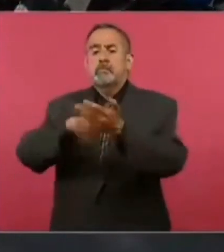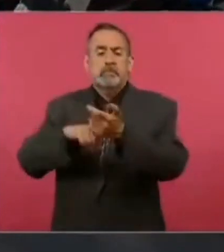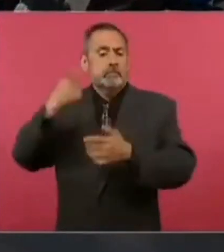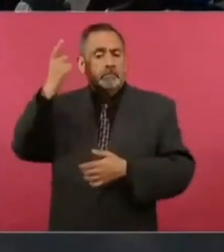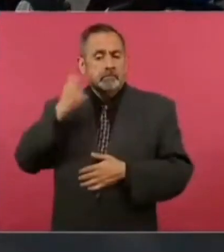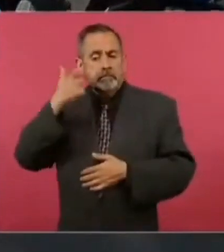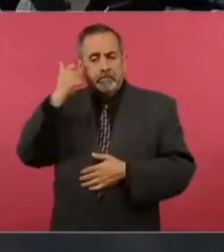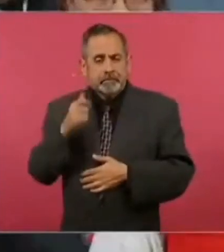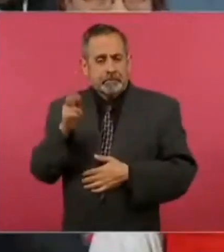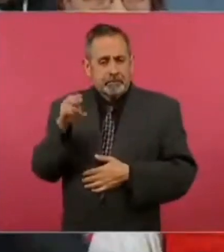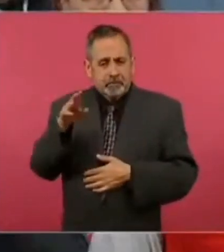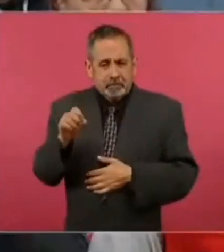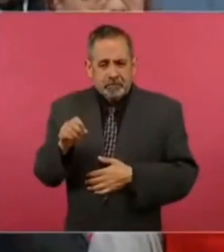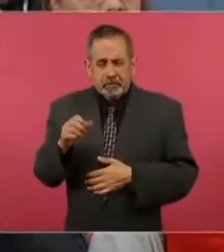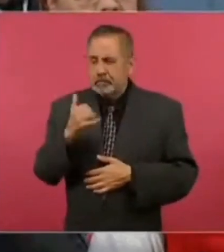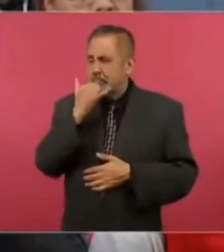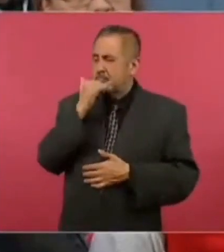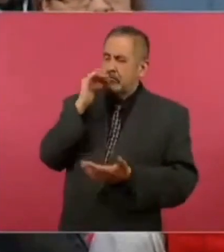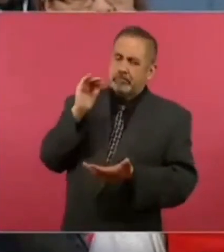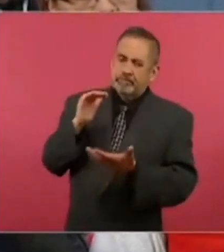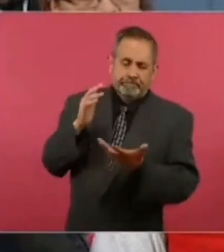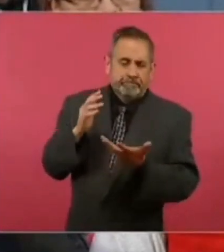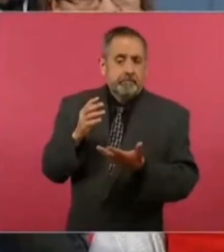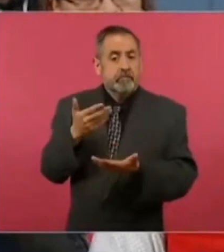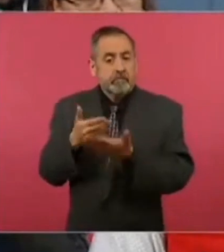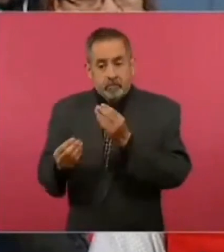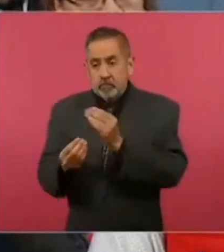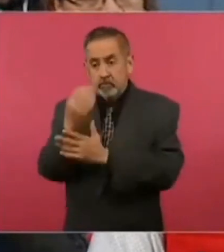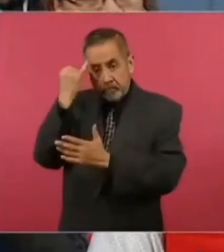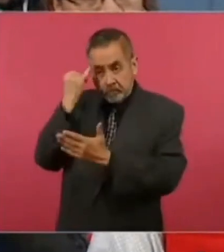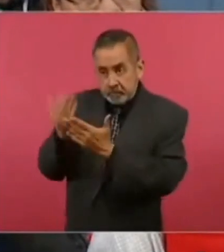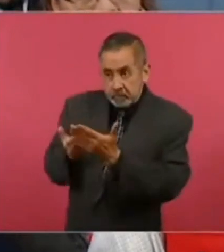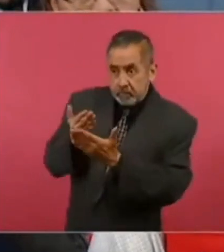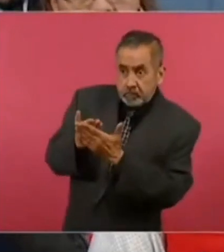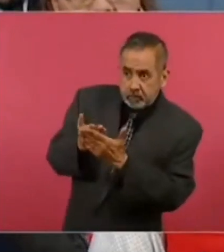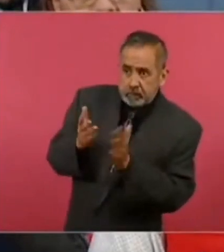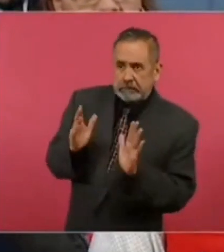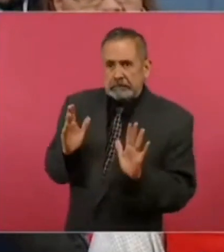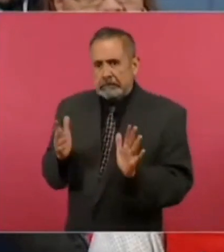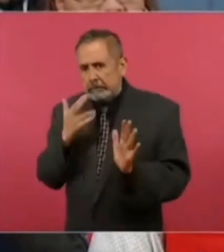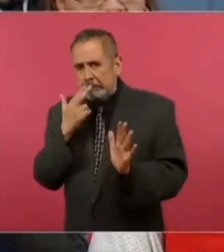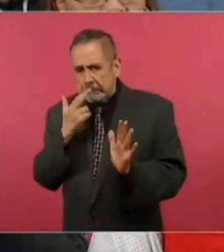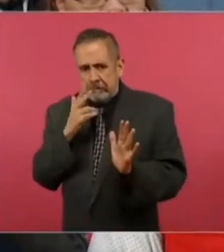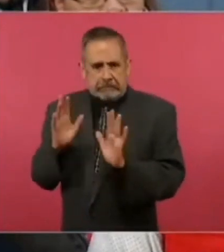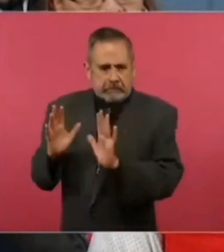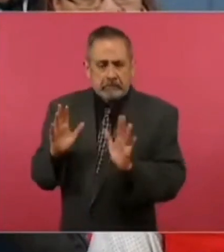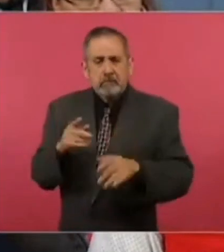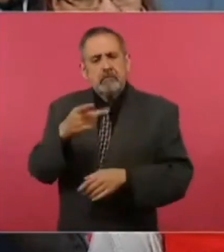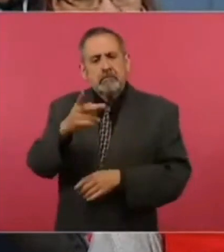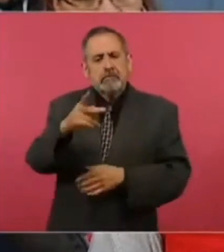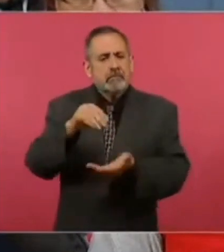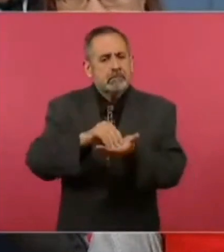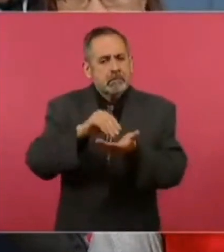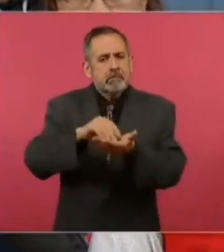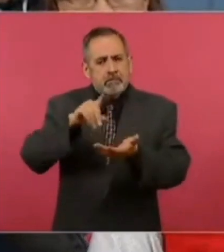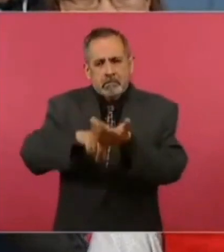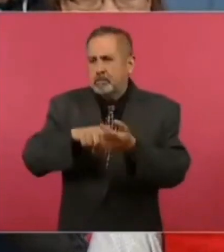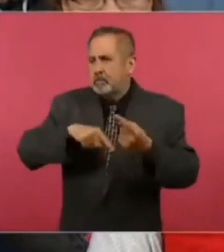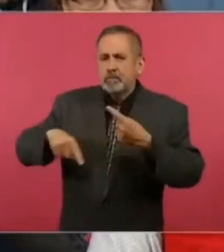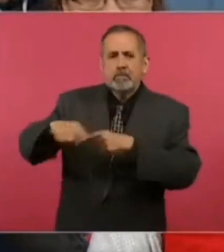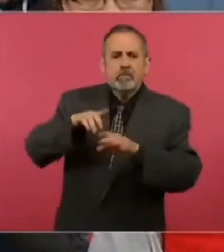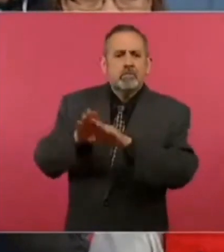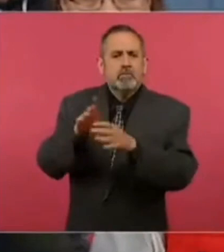pensiones universales creo que ha amortiguado, finalmente eso es parte de lo que hemos visto, pero siguen preguntando sobre estos